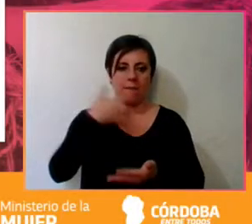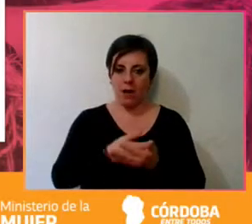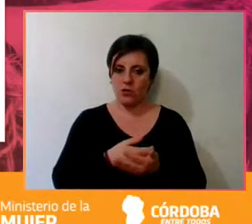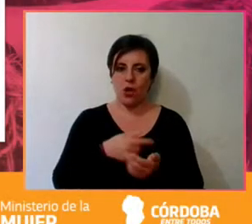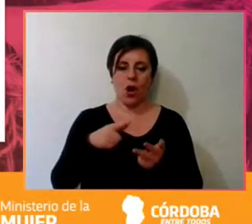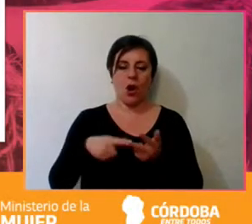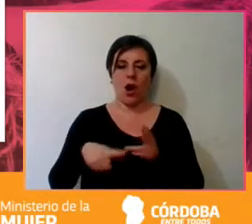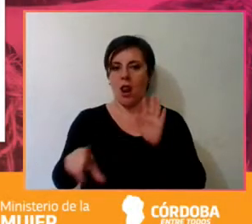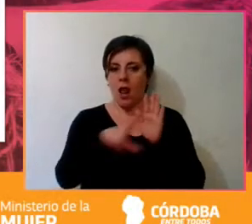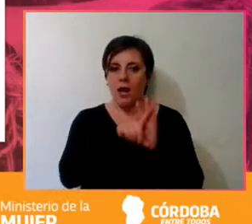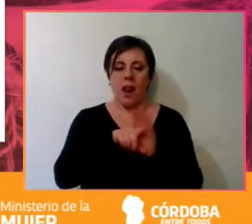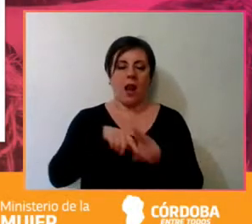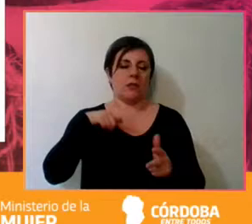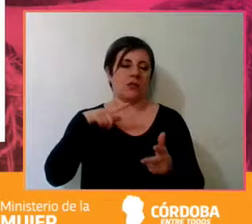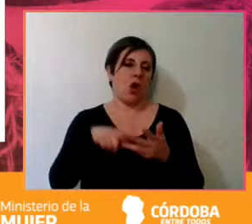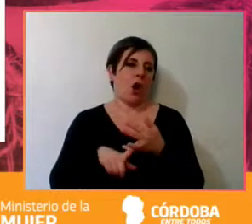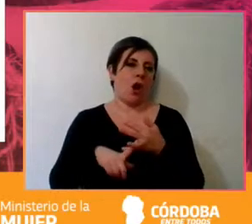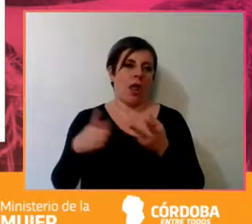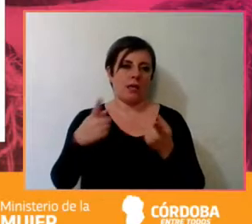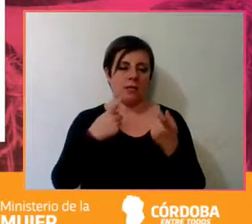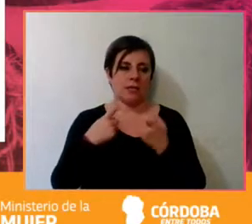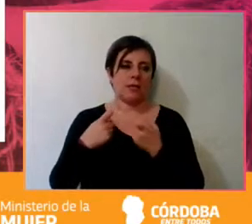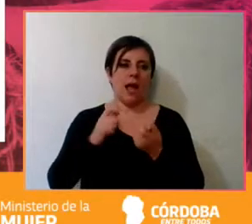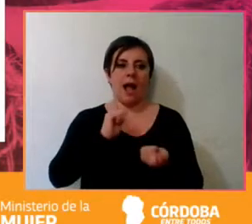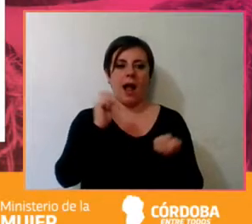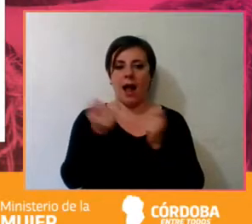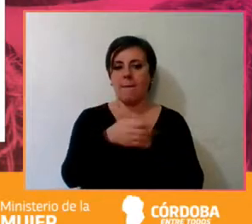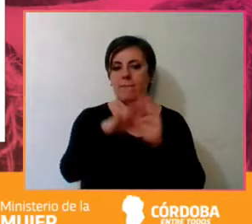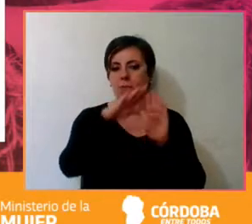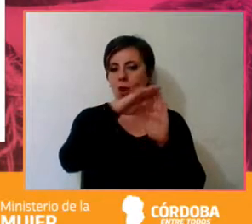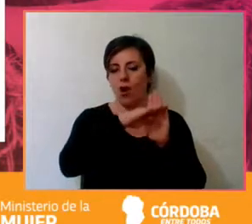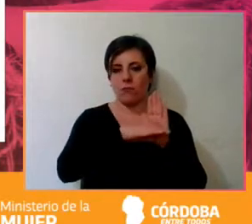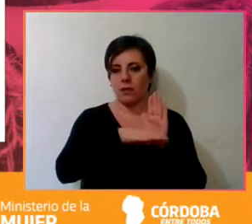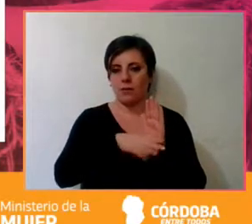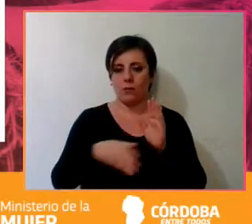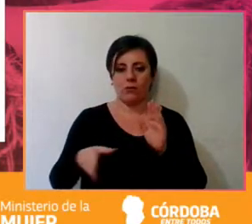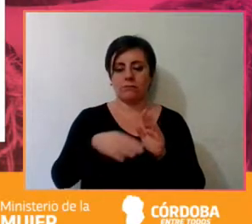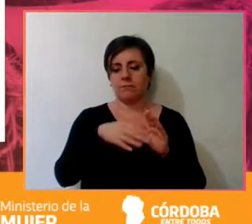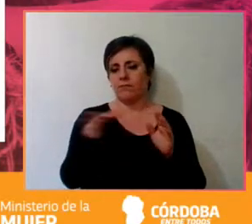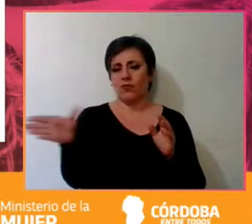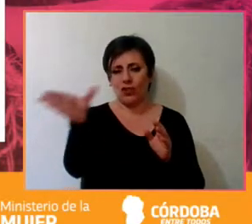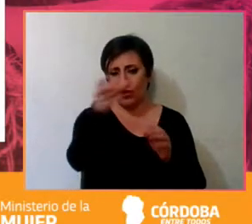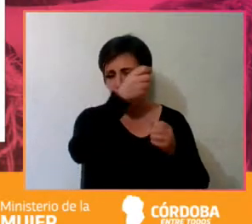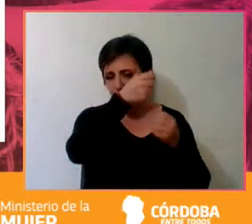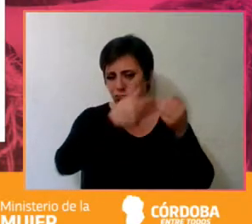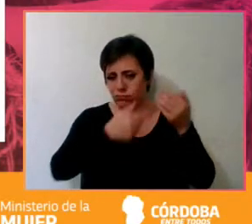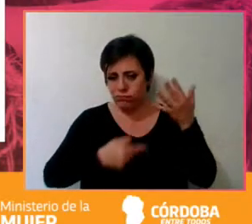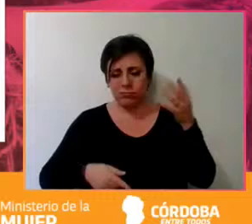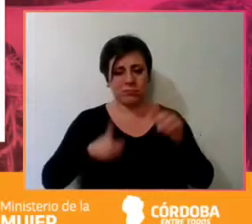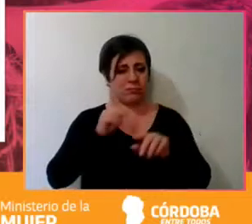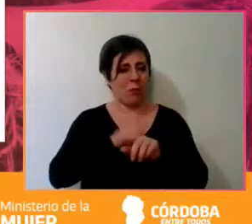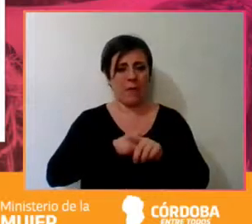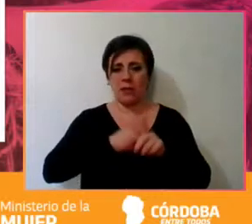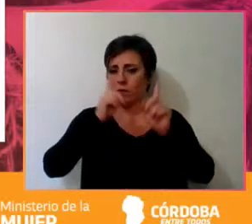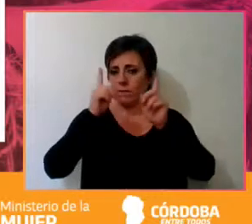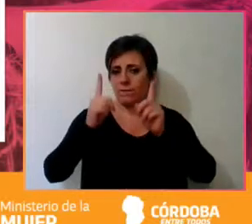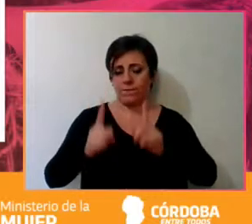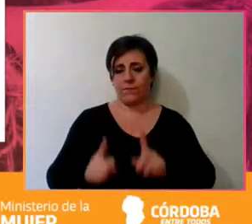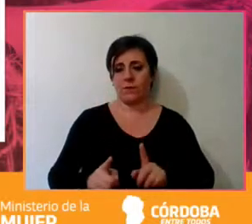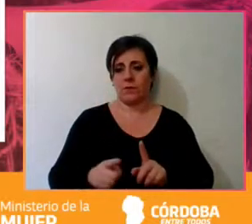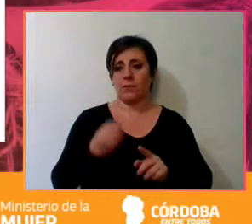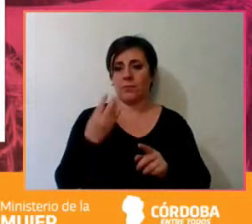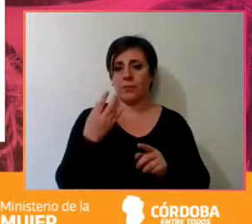de legislación, que requiere de cambio normativo. Todo eso, en todos esos niveles, en todo momento. Porque una sola